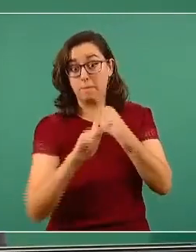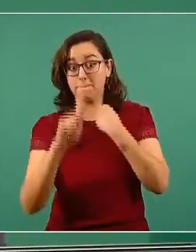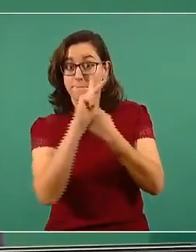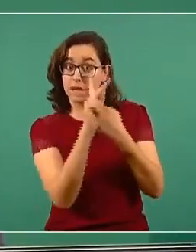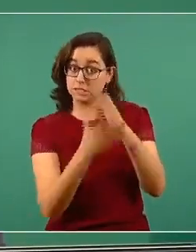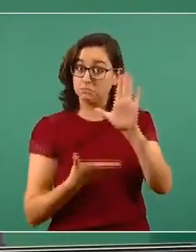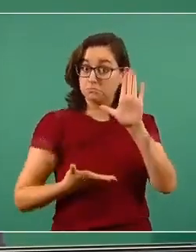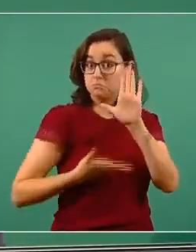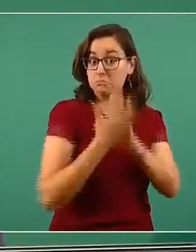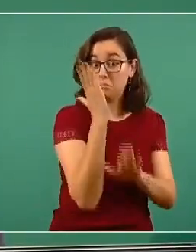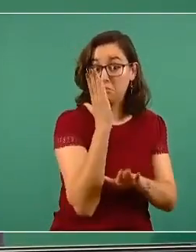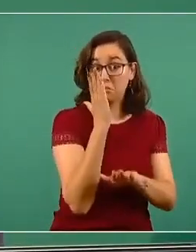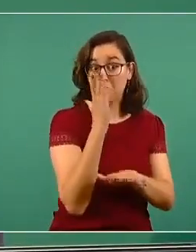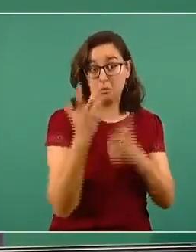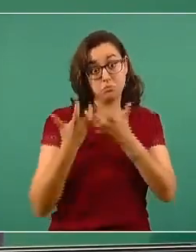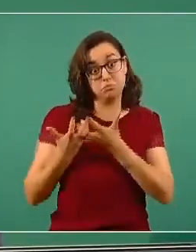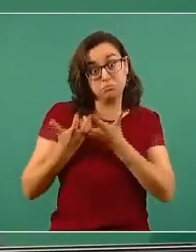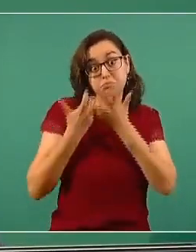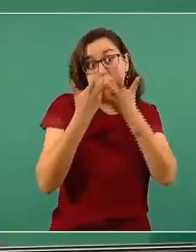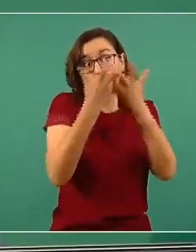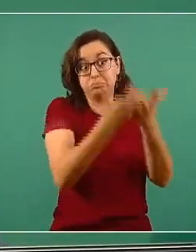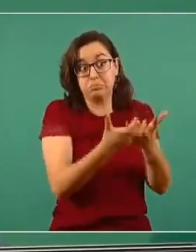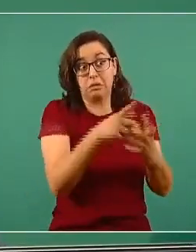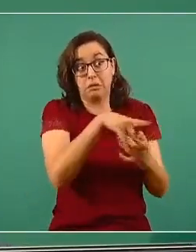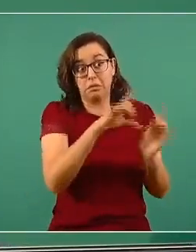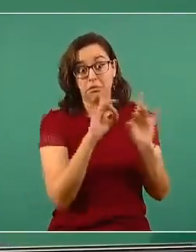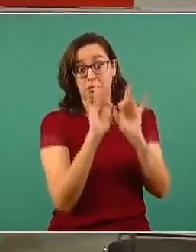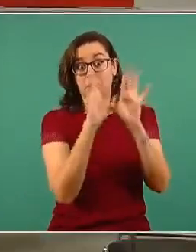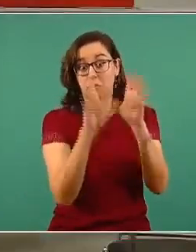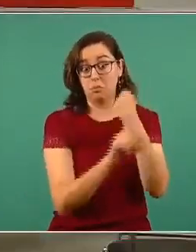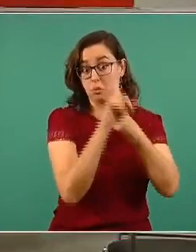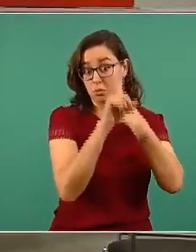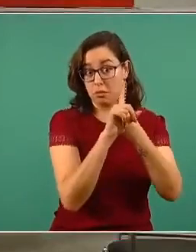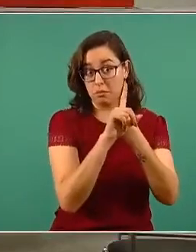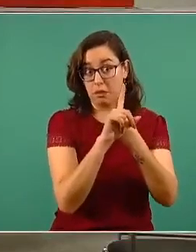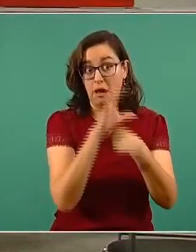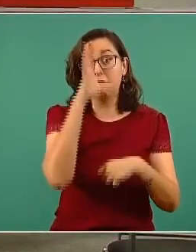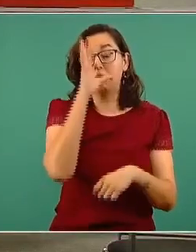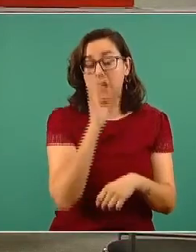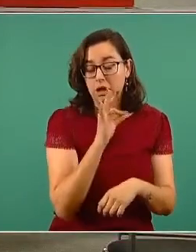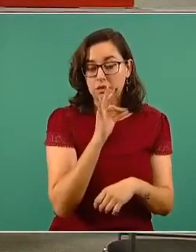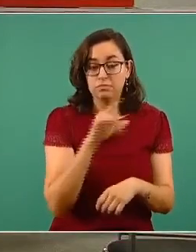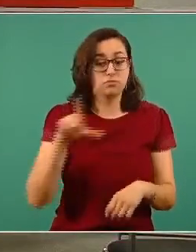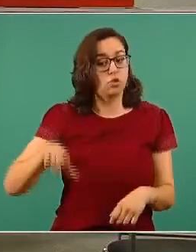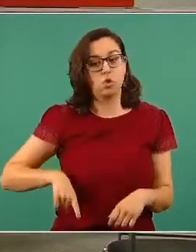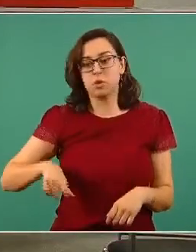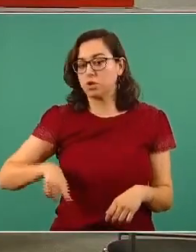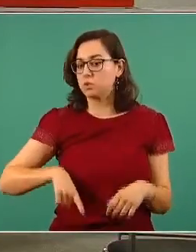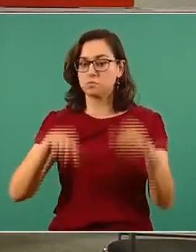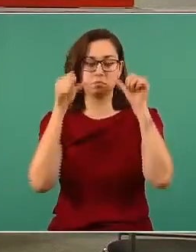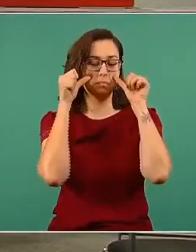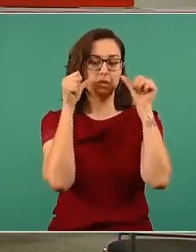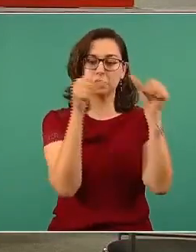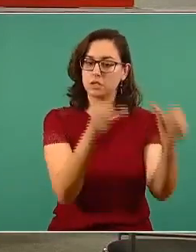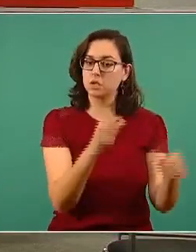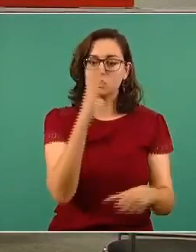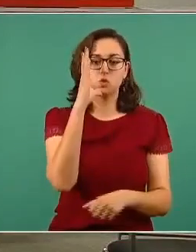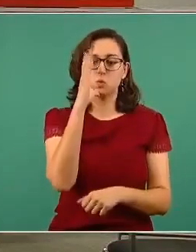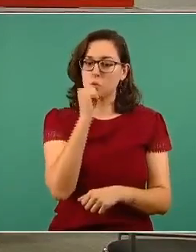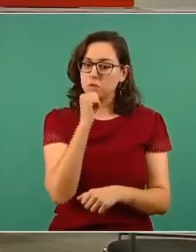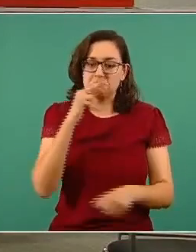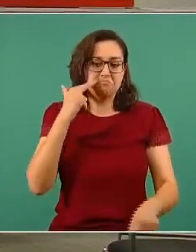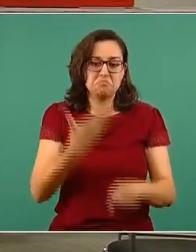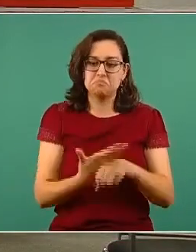ser un esquema organizado, afectara a alguien, para el cual el gobierno de México no podría tener una